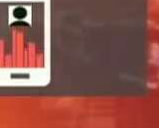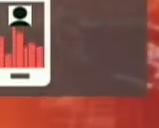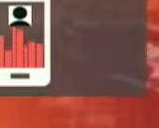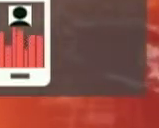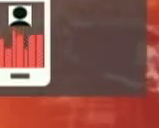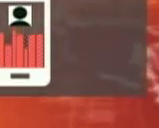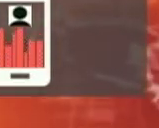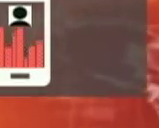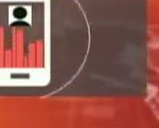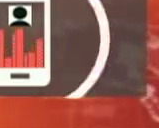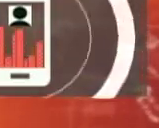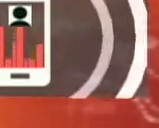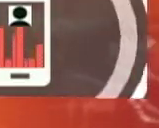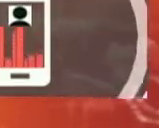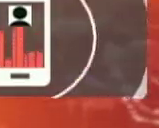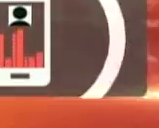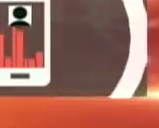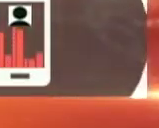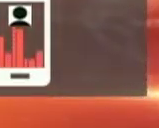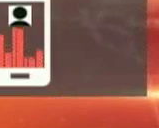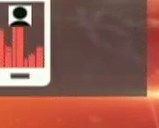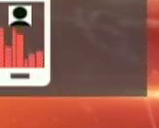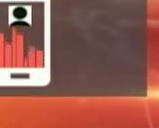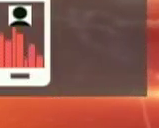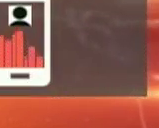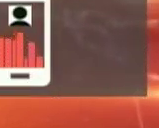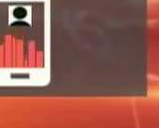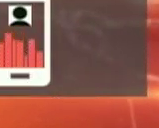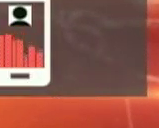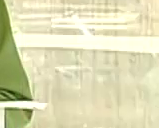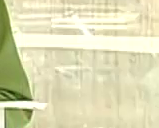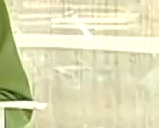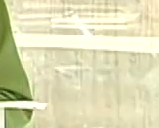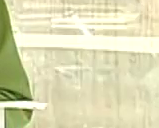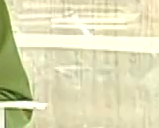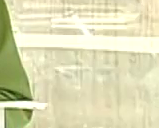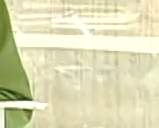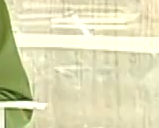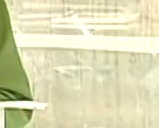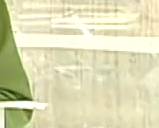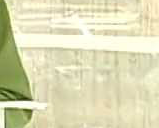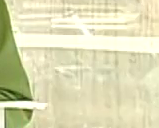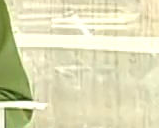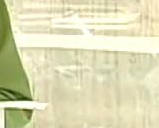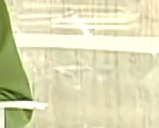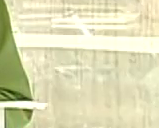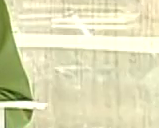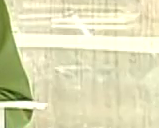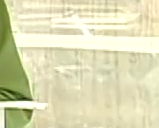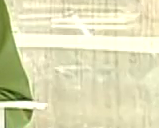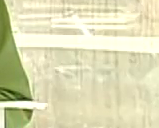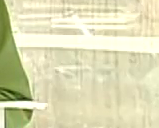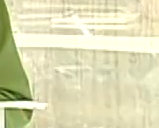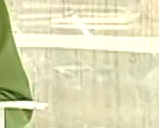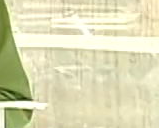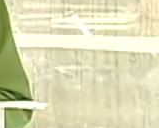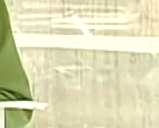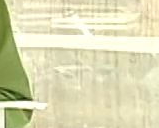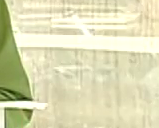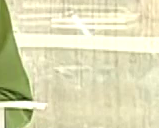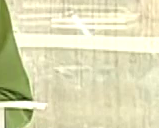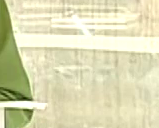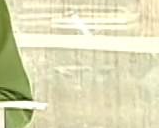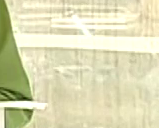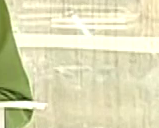acción, tomando como problema principal la vialidad, siendo este resuelto por nuestro